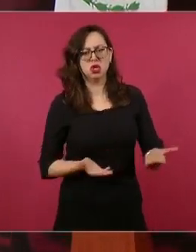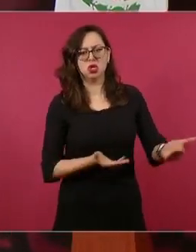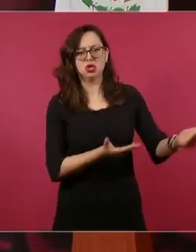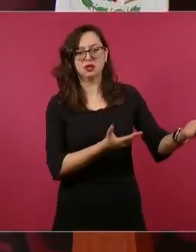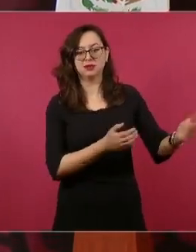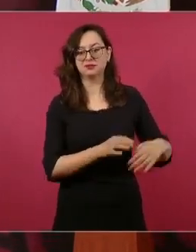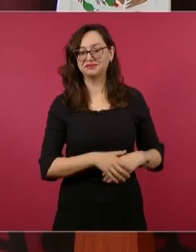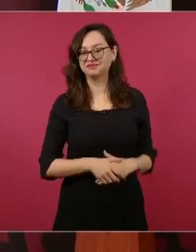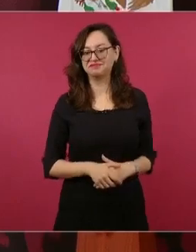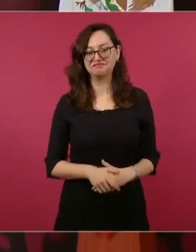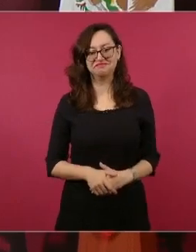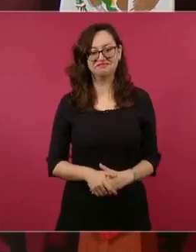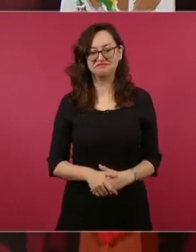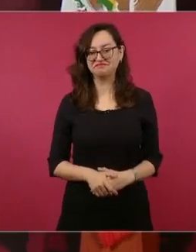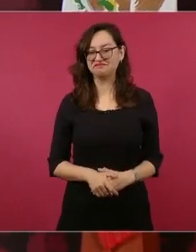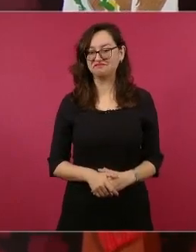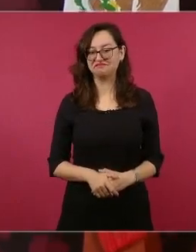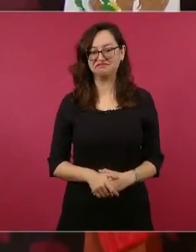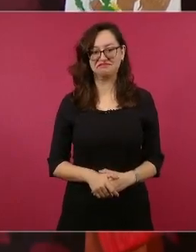no,